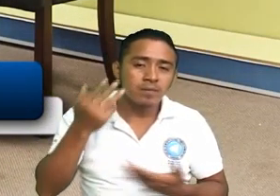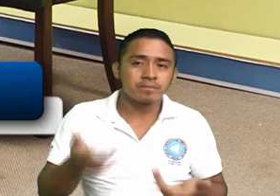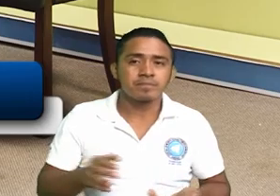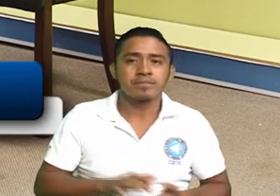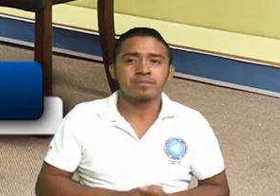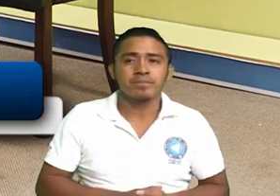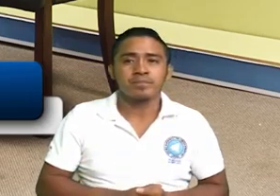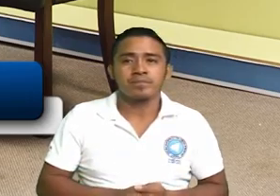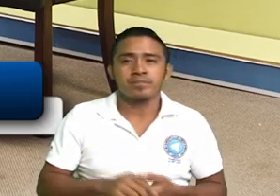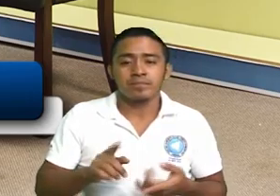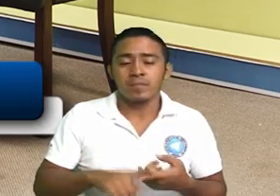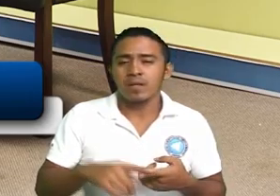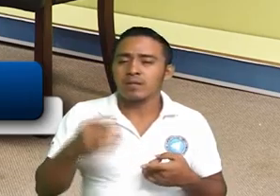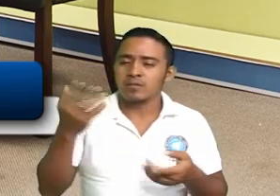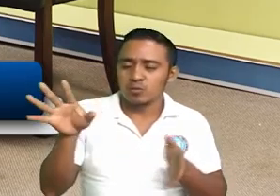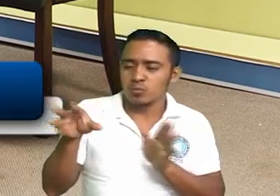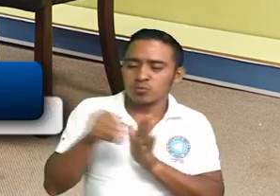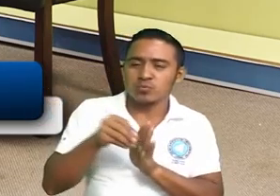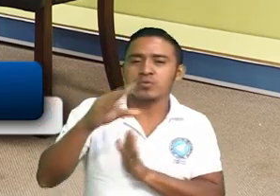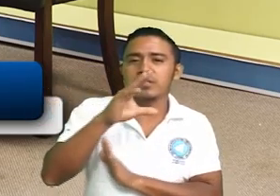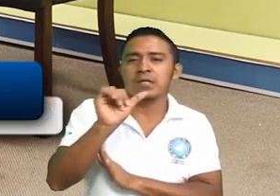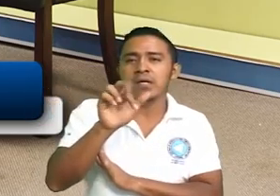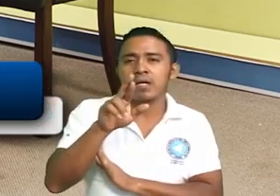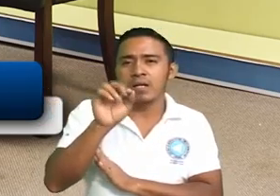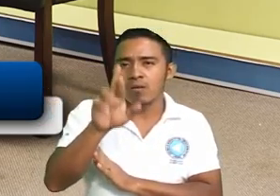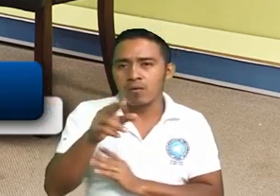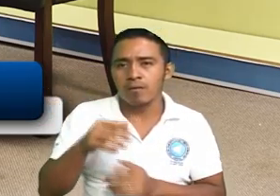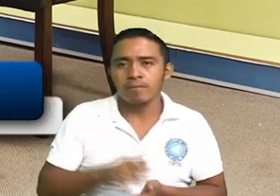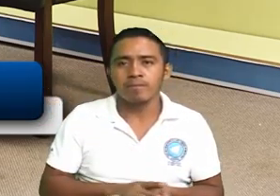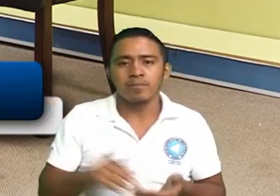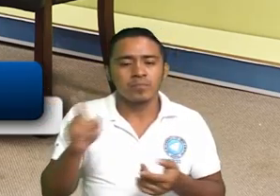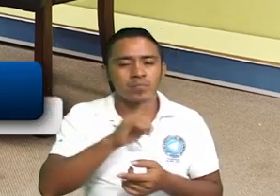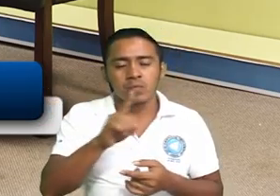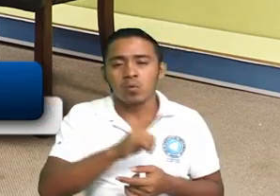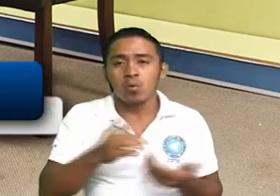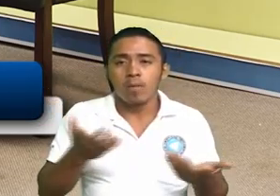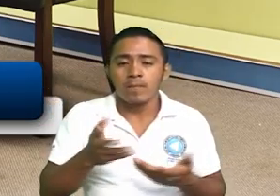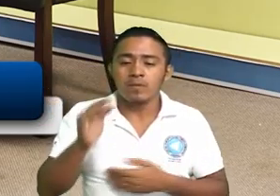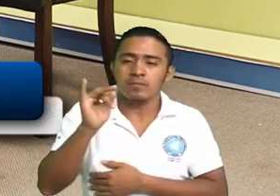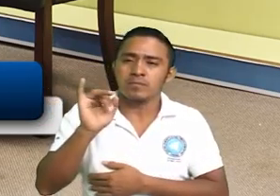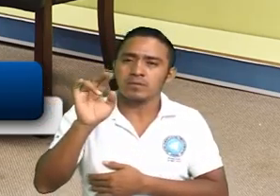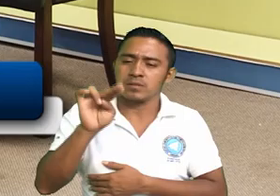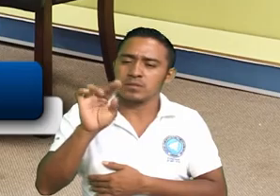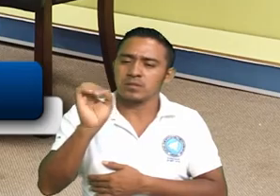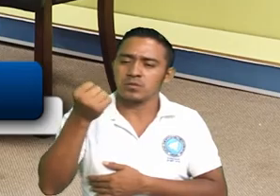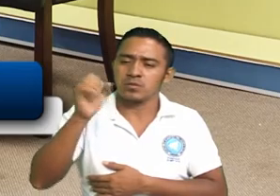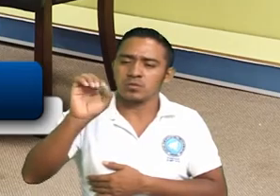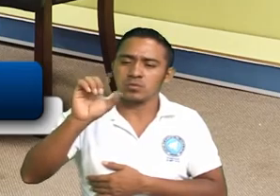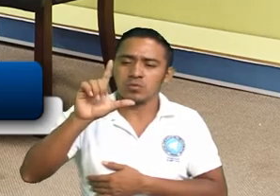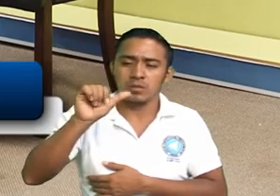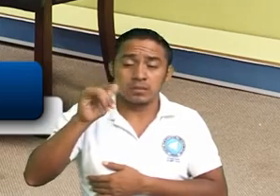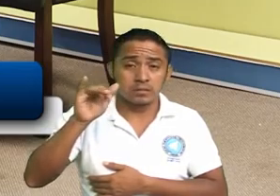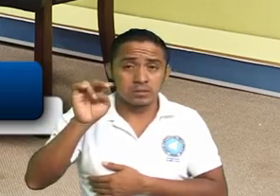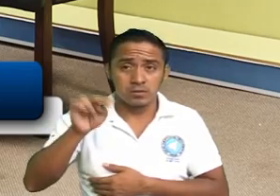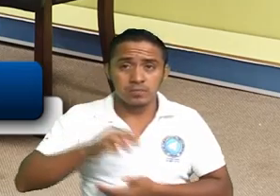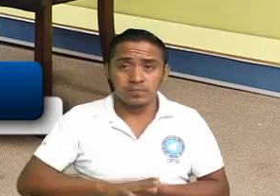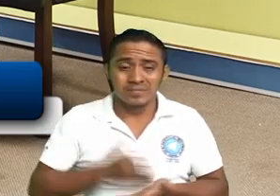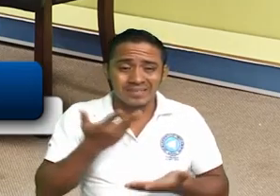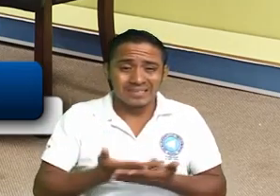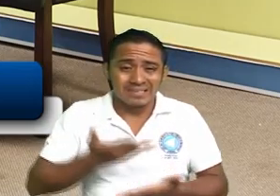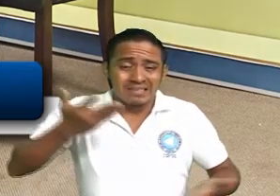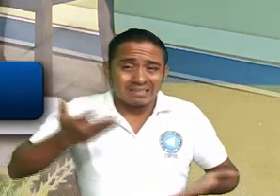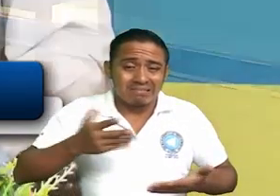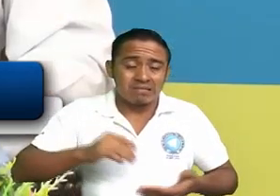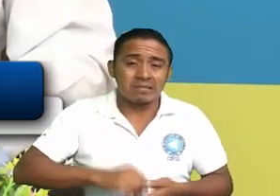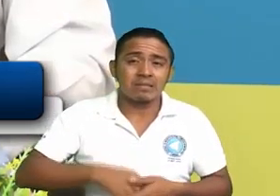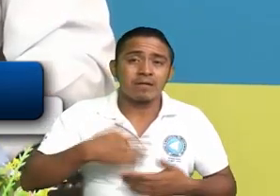lo revienta. Algunas dicen que le pega calor, les pega pujo. ¿Qué tan cierto es eso, doctora? Okay. Lo que